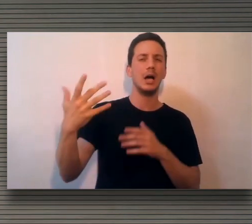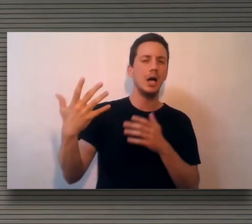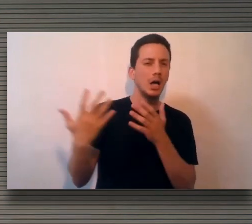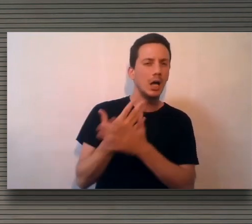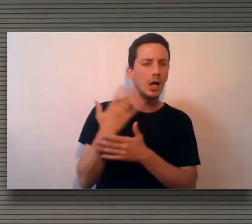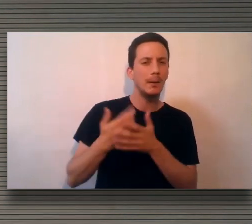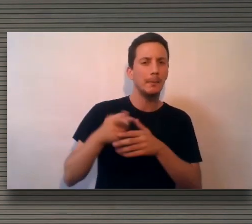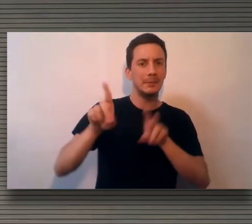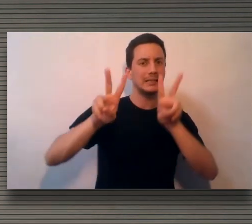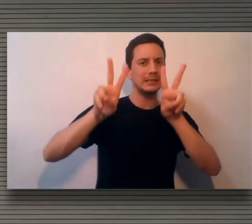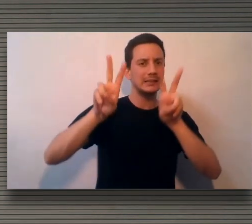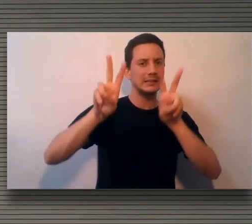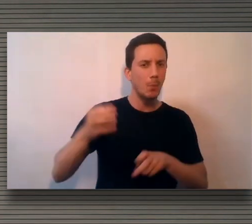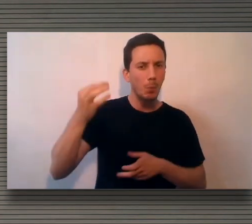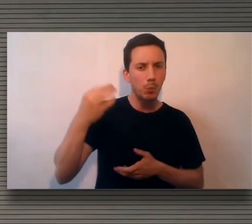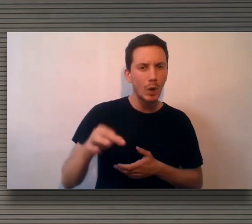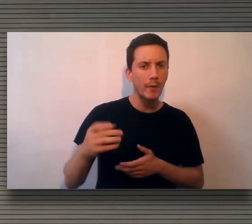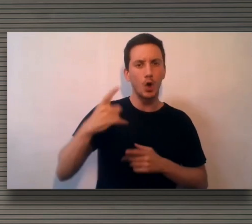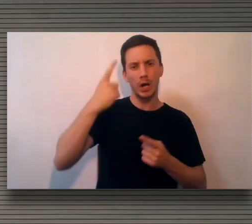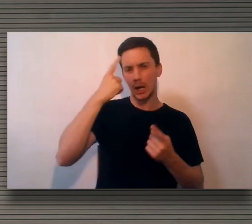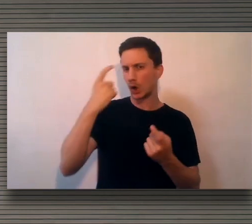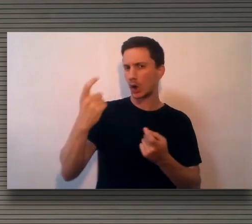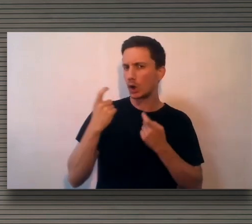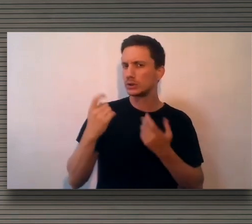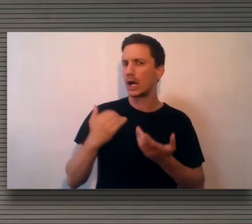tema y dar algún consejo al respecto.